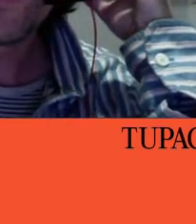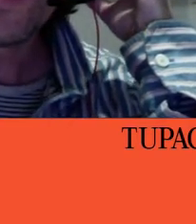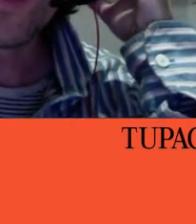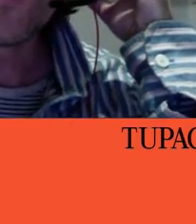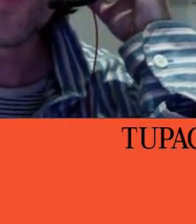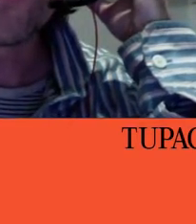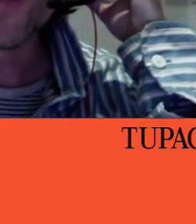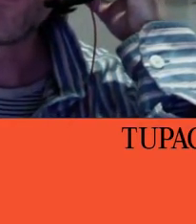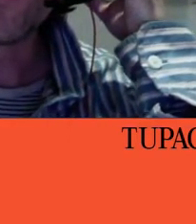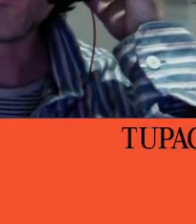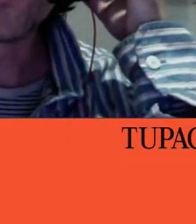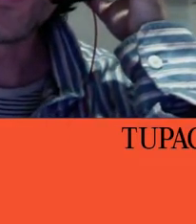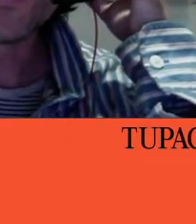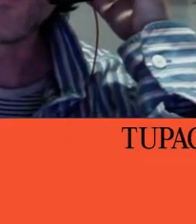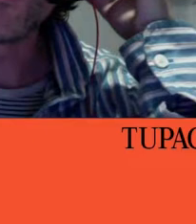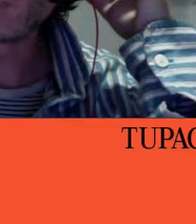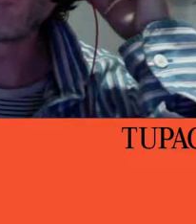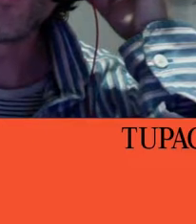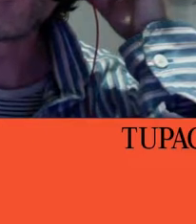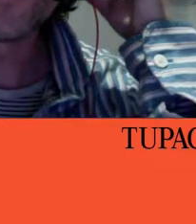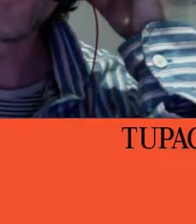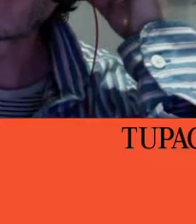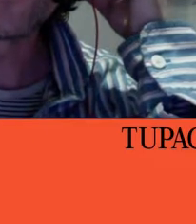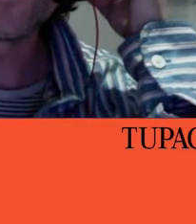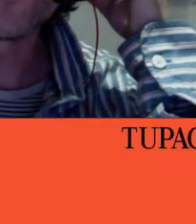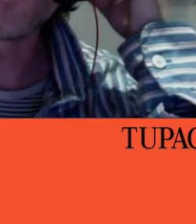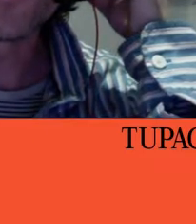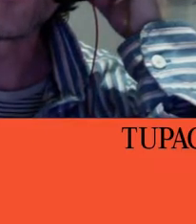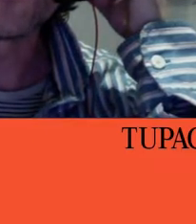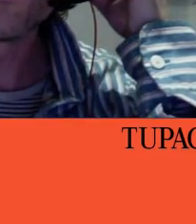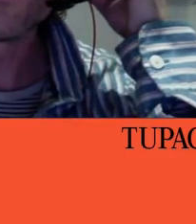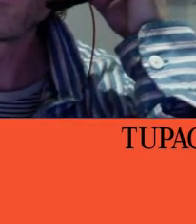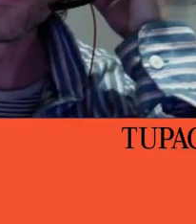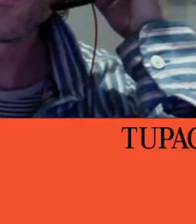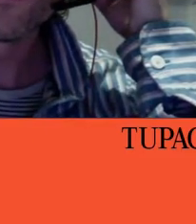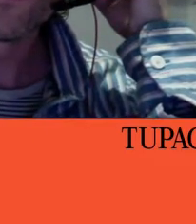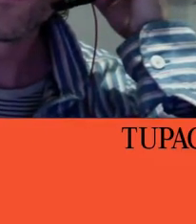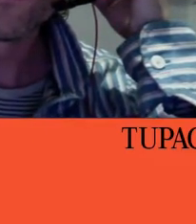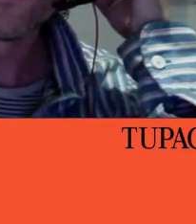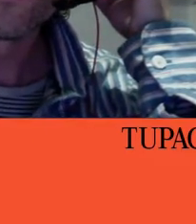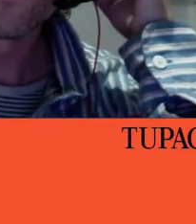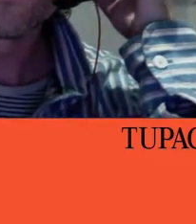group, and Fundación Marea ist unsere Initiative. Wir sind eine